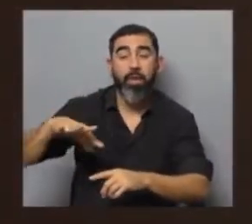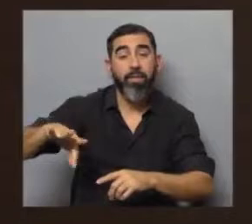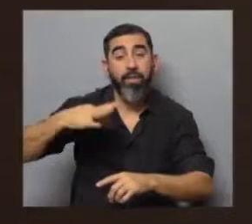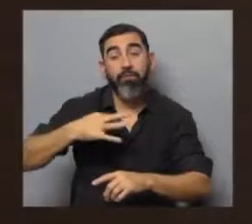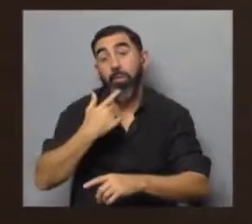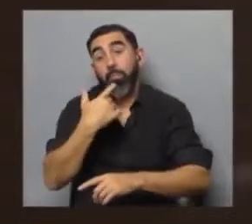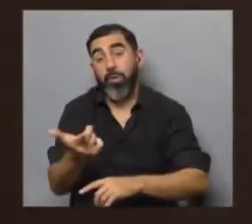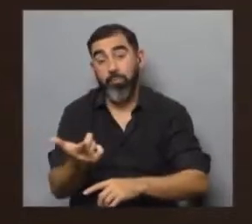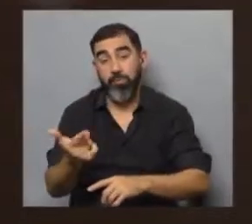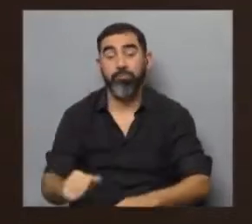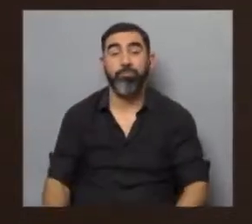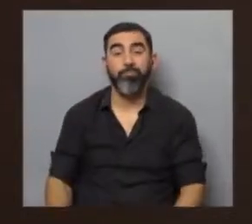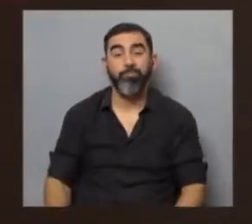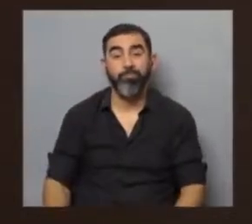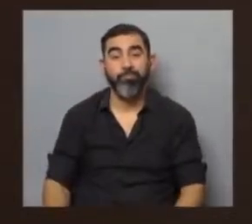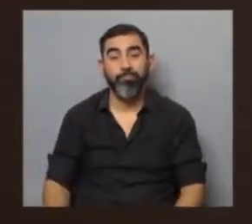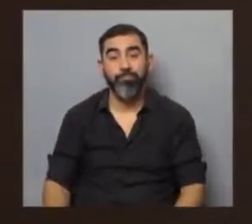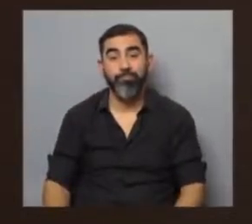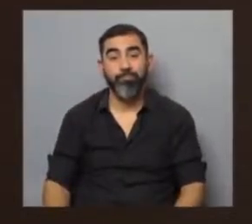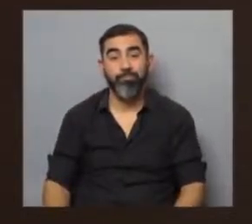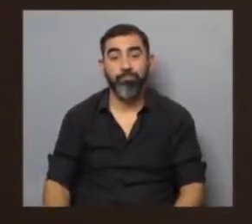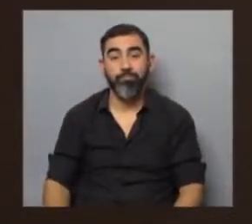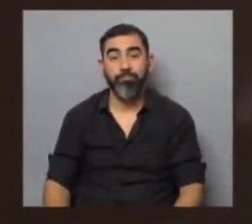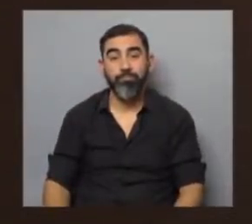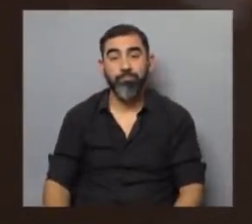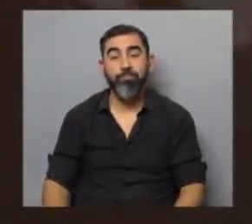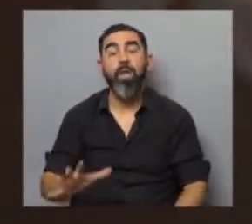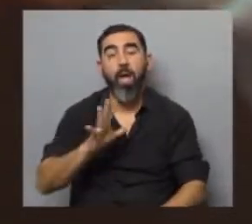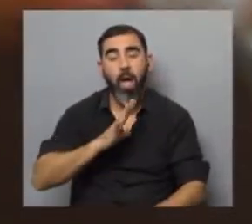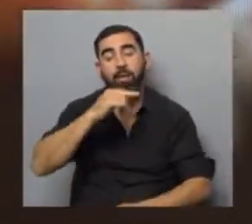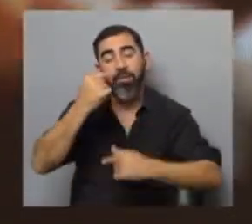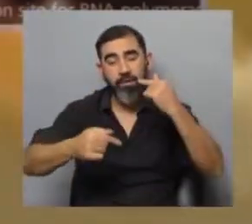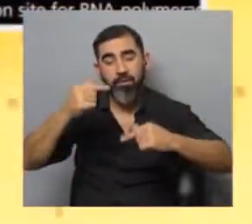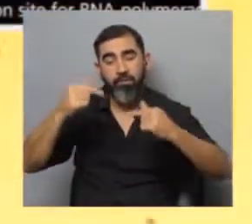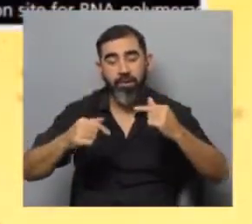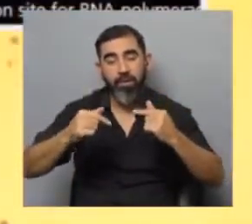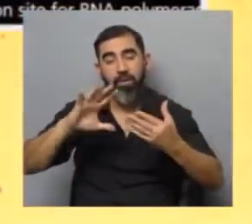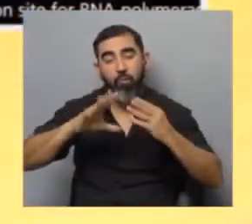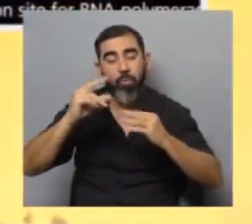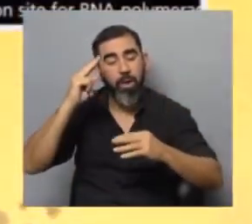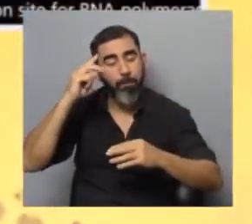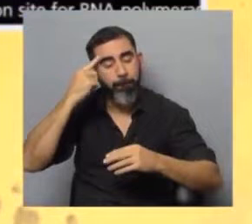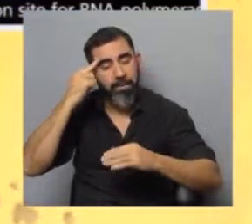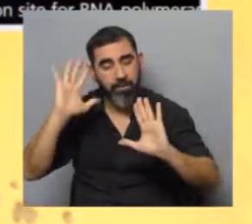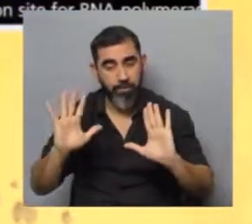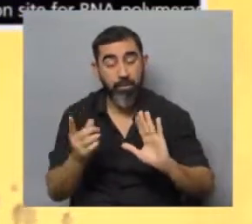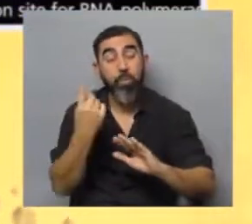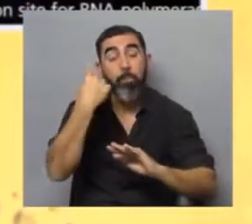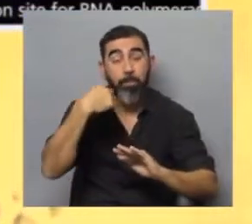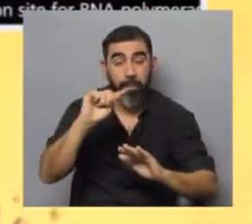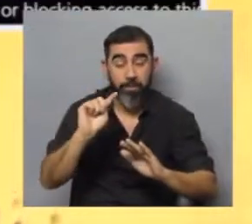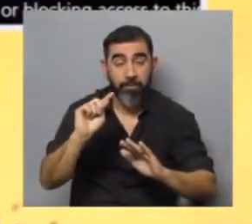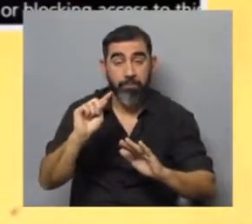incluso. Esto no está, digamos, hay distintas escuelas de pensamiento al respecto, pero